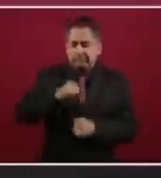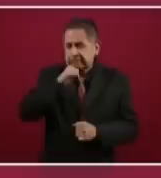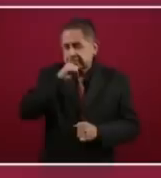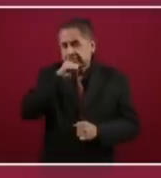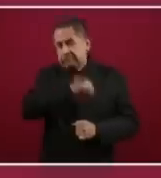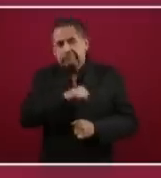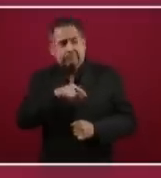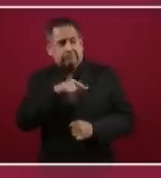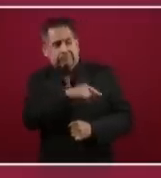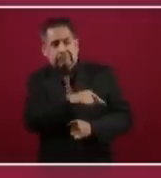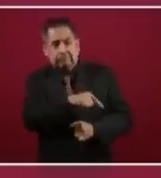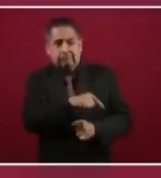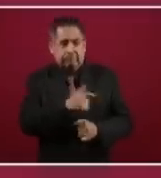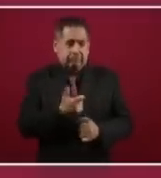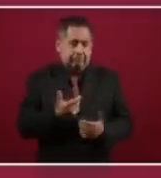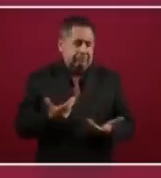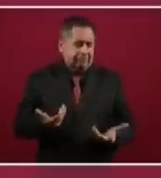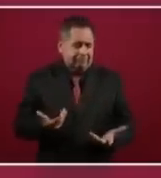porque